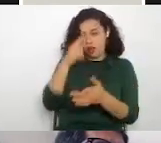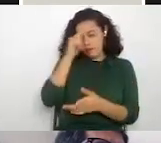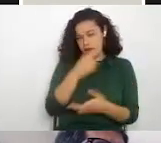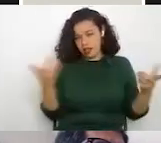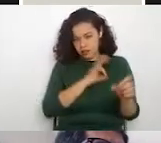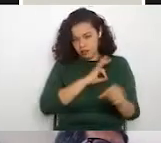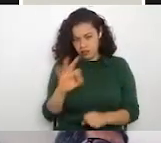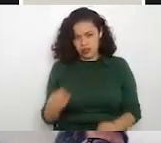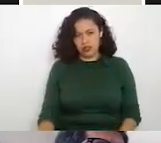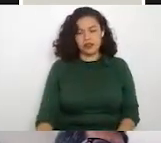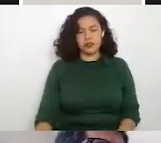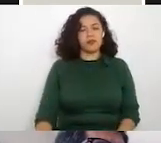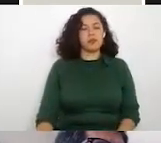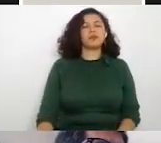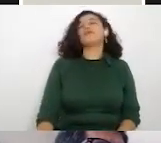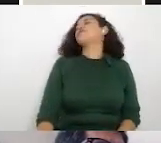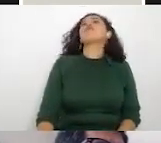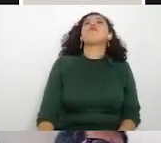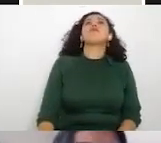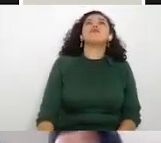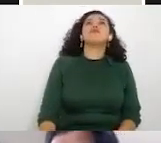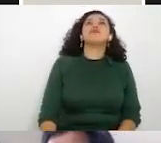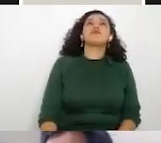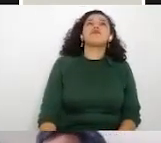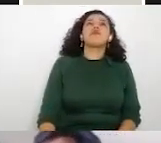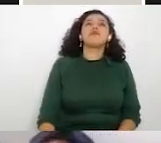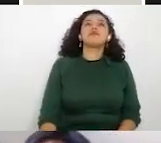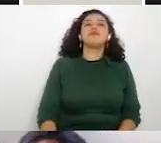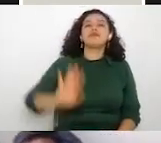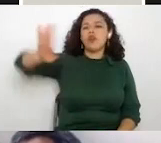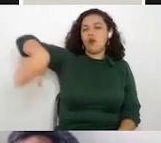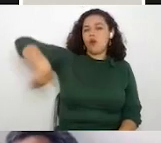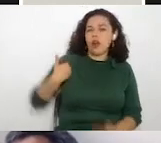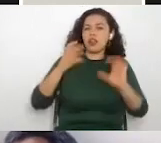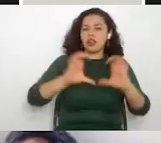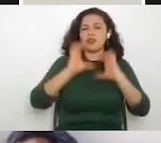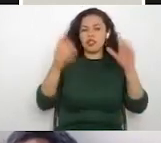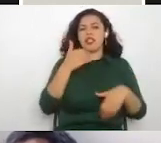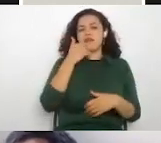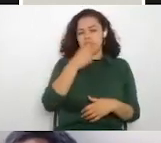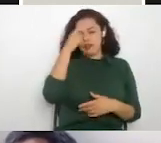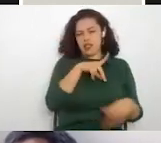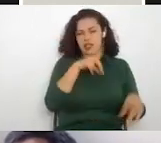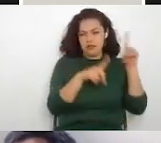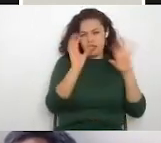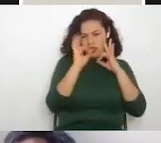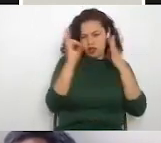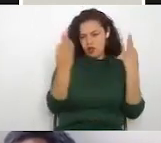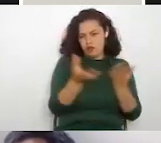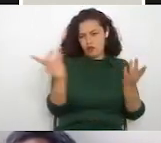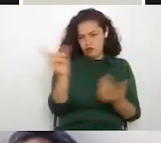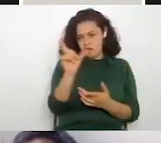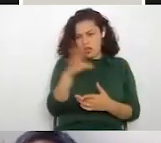cabo. Que se almacene, se preserve en condiciones apropiadas dependiendo del medio, ¿no? En que se encuentre,